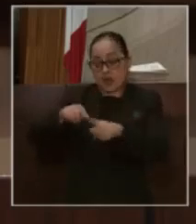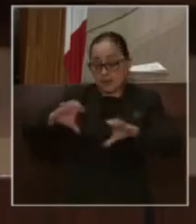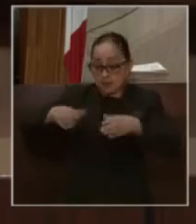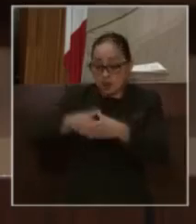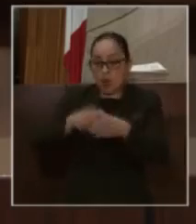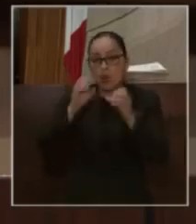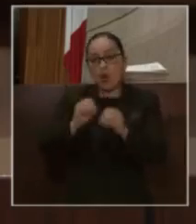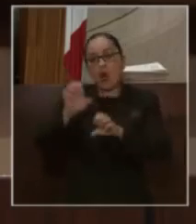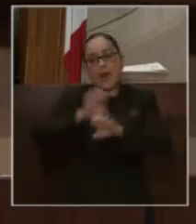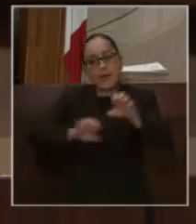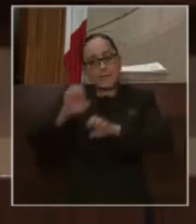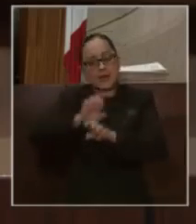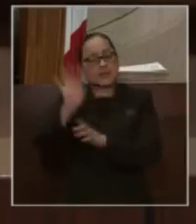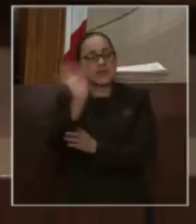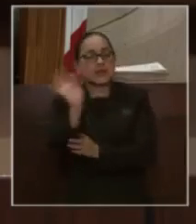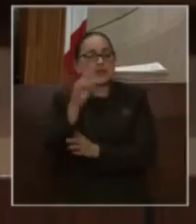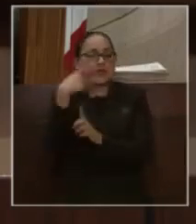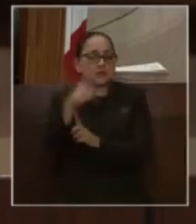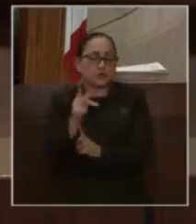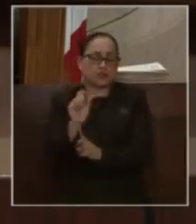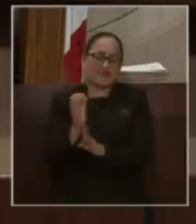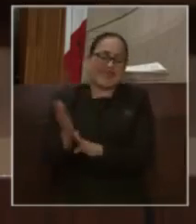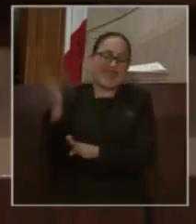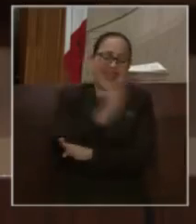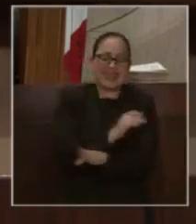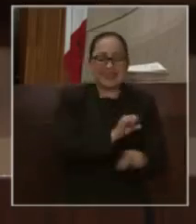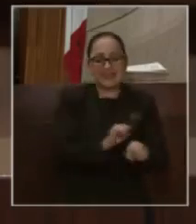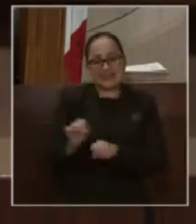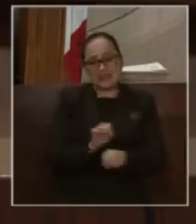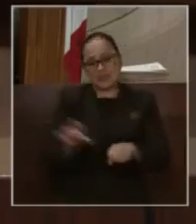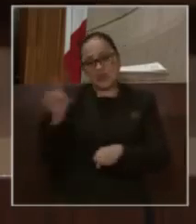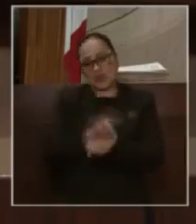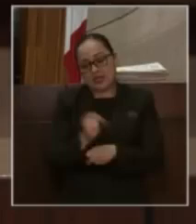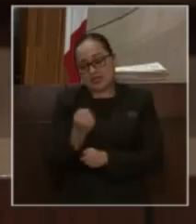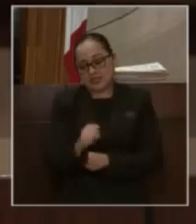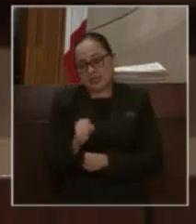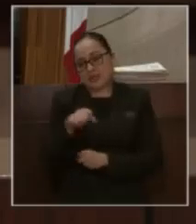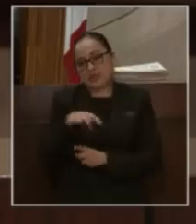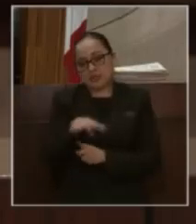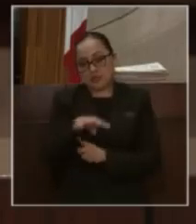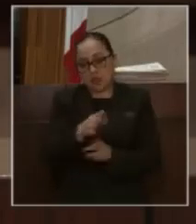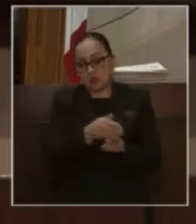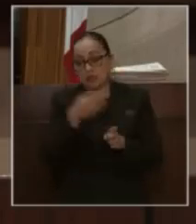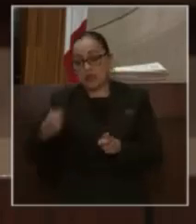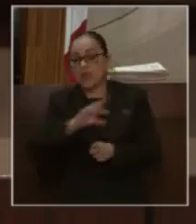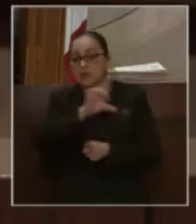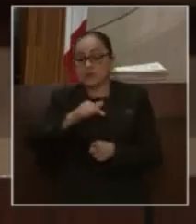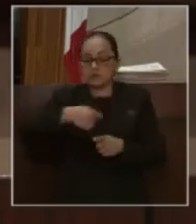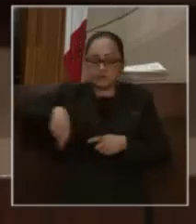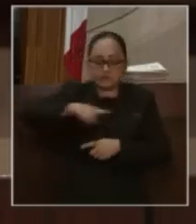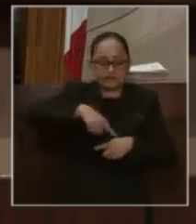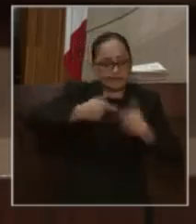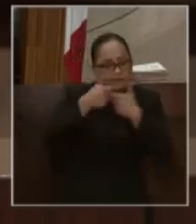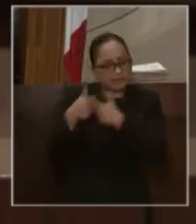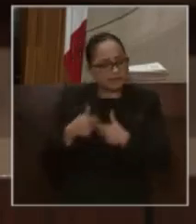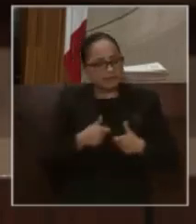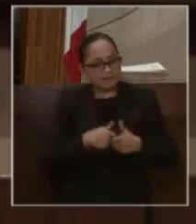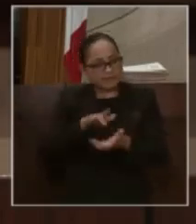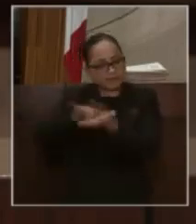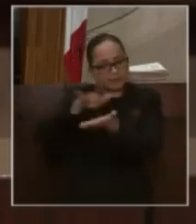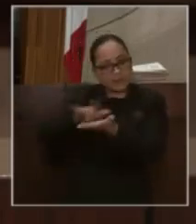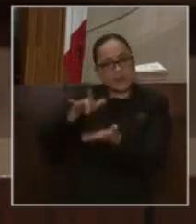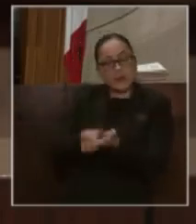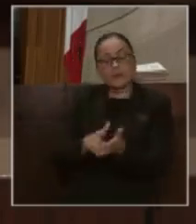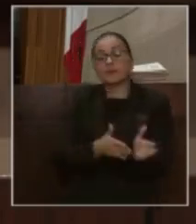morales que resultaron afectadas por los sismos ocurridos en ese mismo mes. Y los días 27